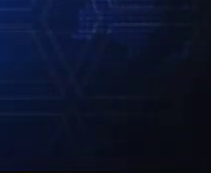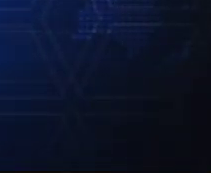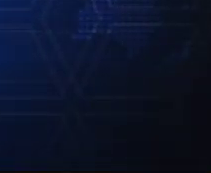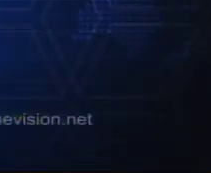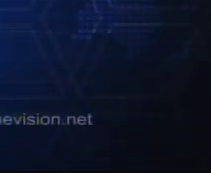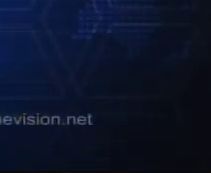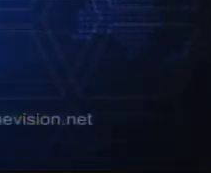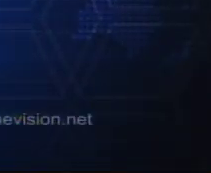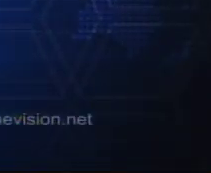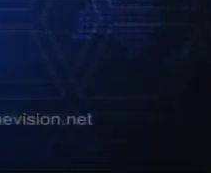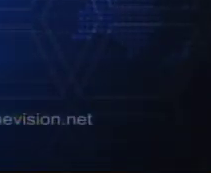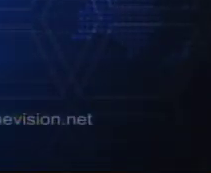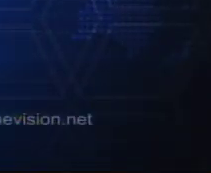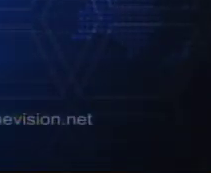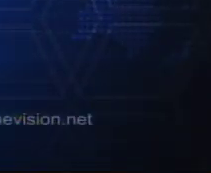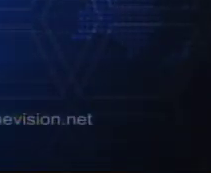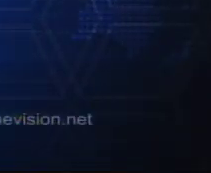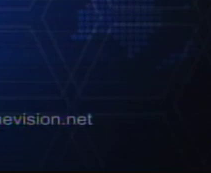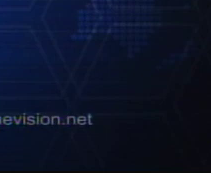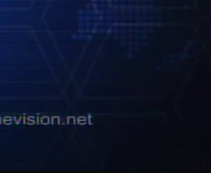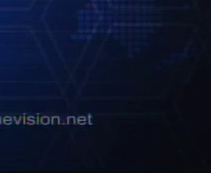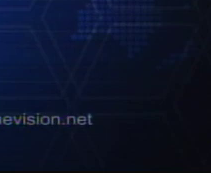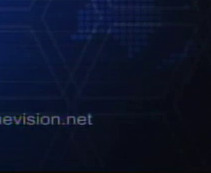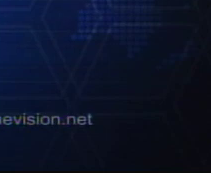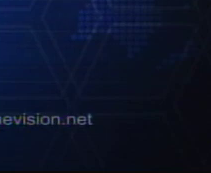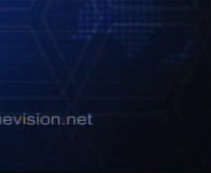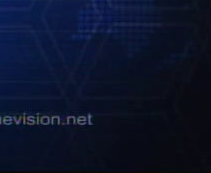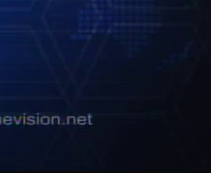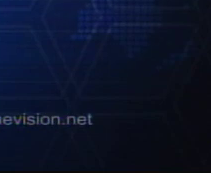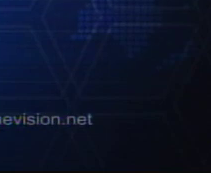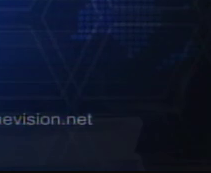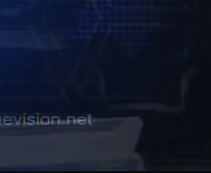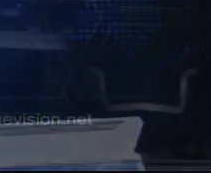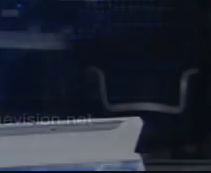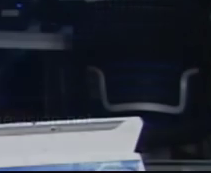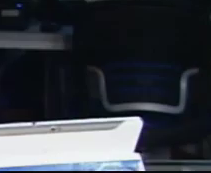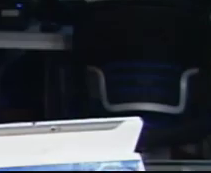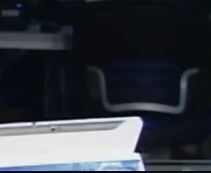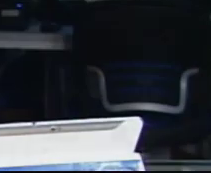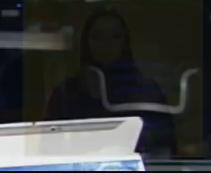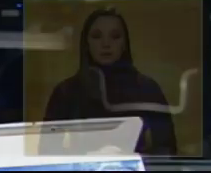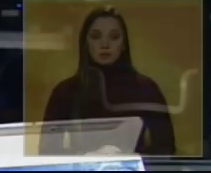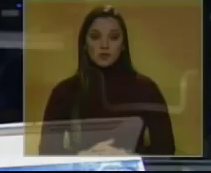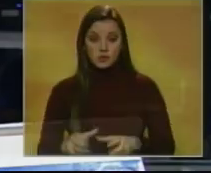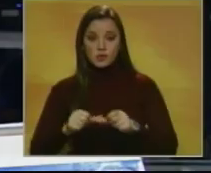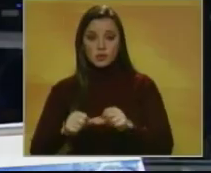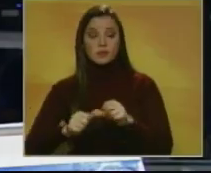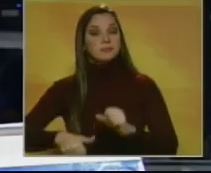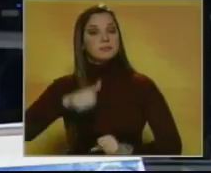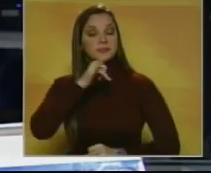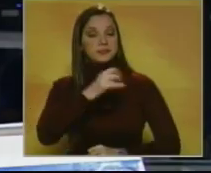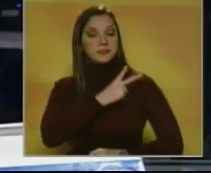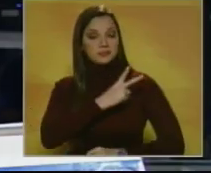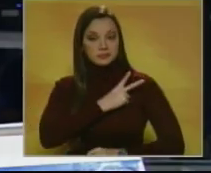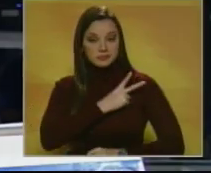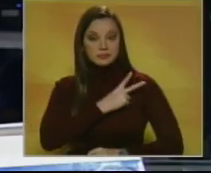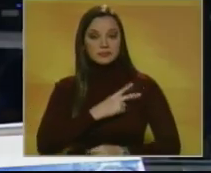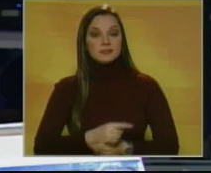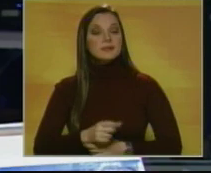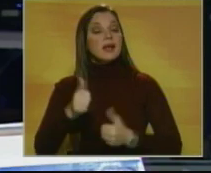Noticiero Venevisión, información justa y balanceada. Continuamos con más de Noticiero Venevisión.